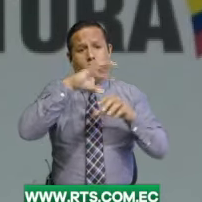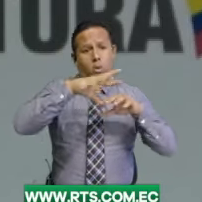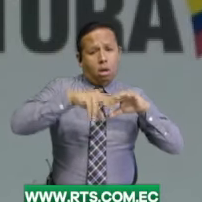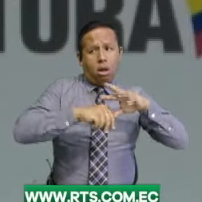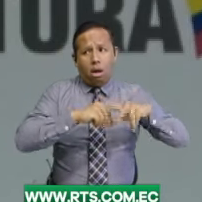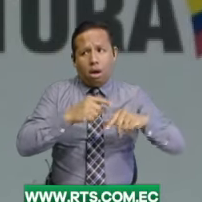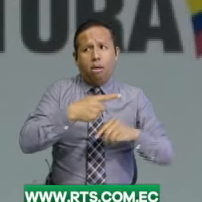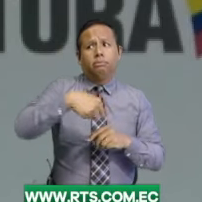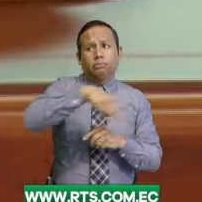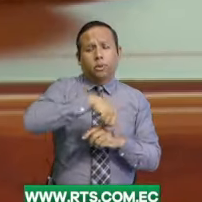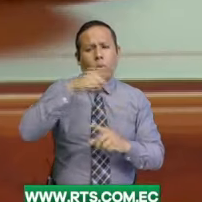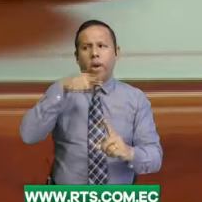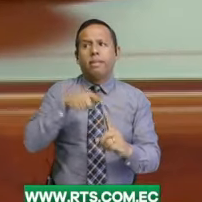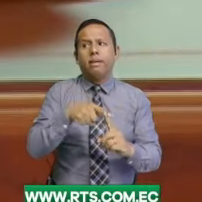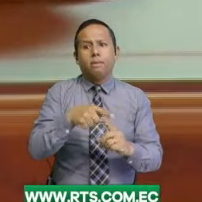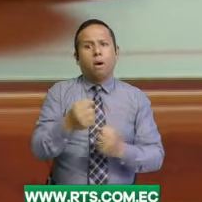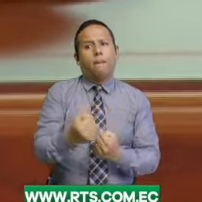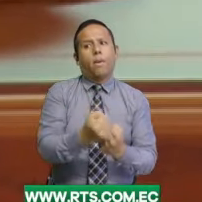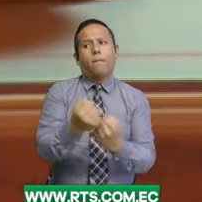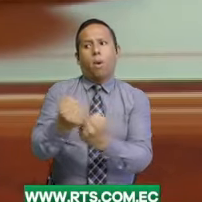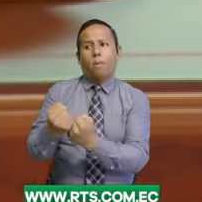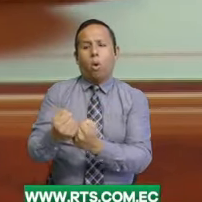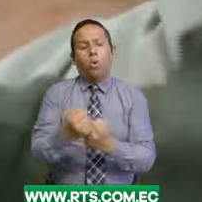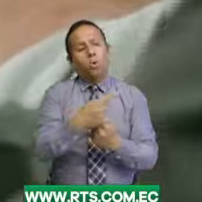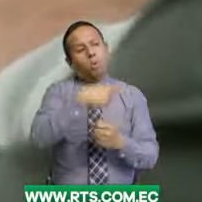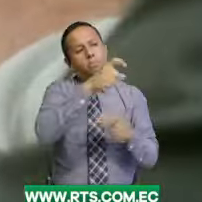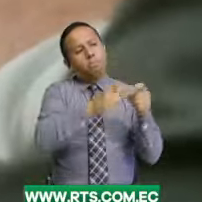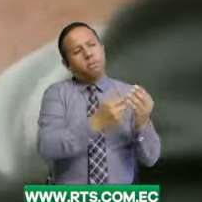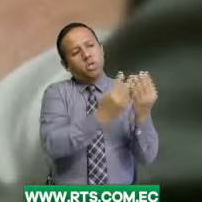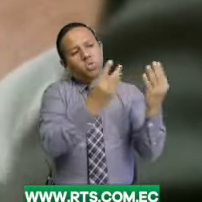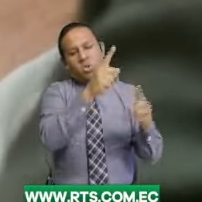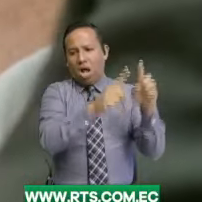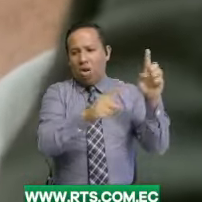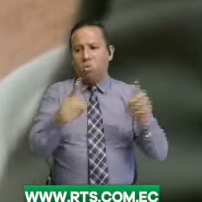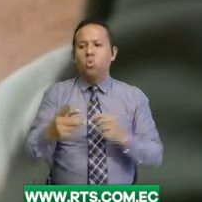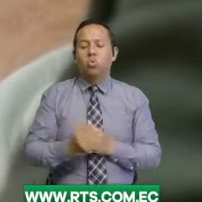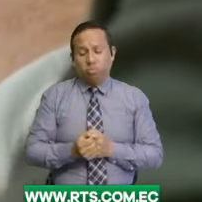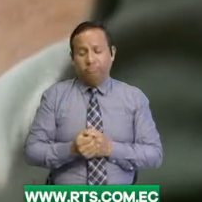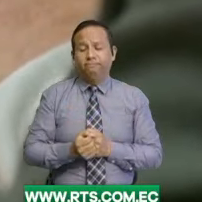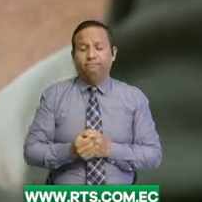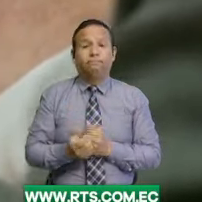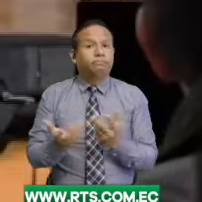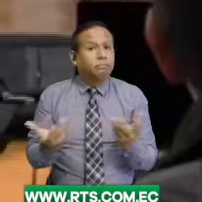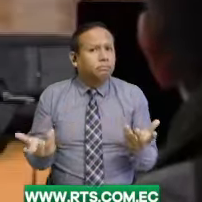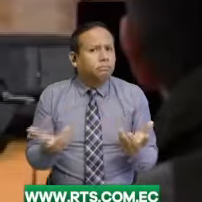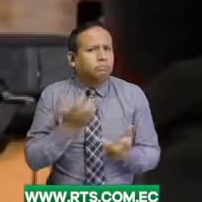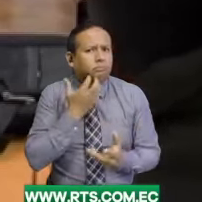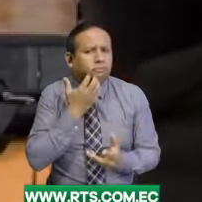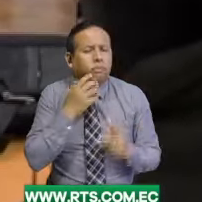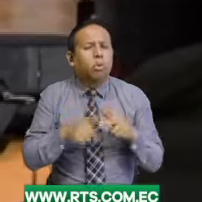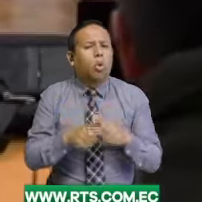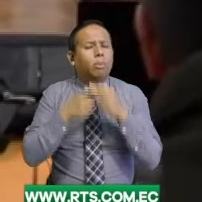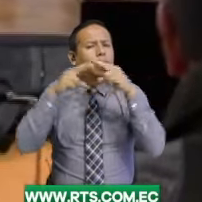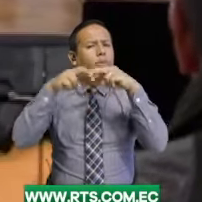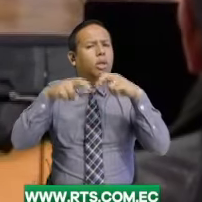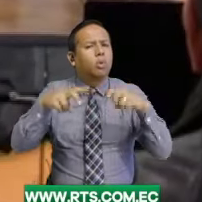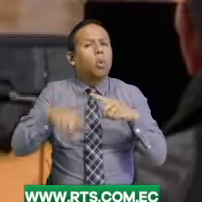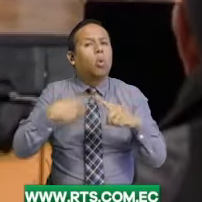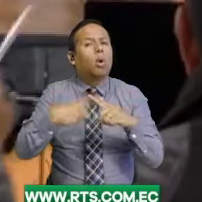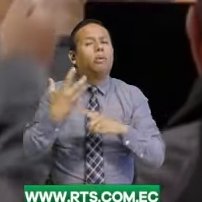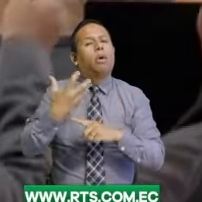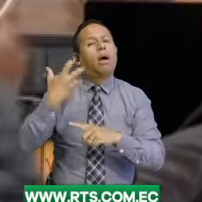sido utilizada para obtener fallos favorables a beneficio de intereses particulares. Específicamente, se inició la investigación cuando el juez de